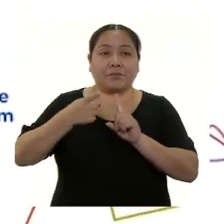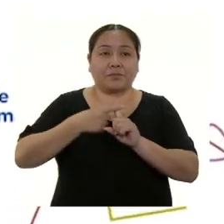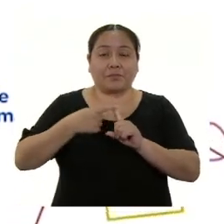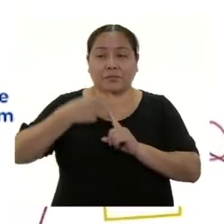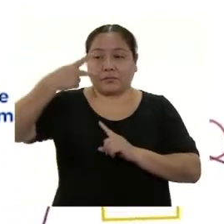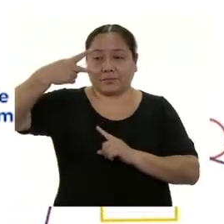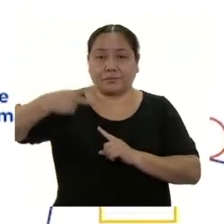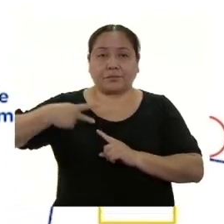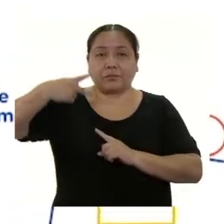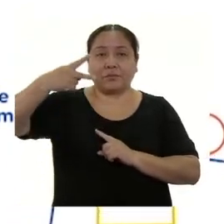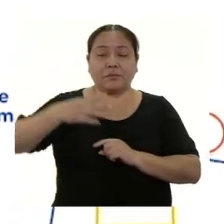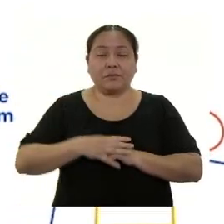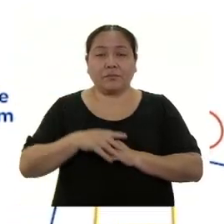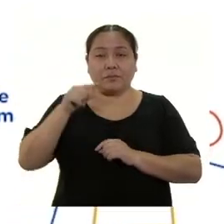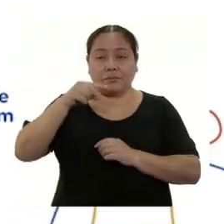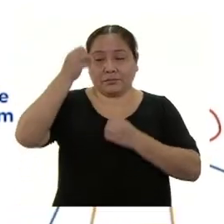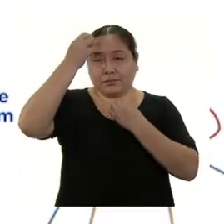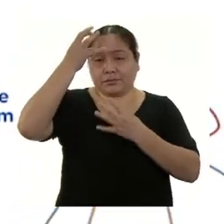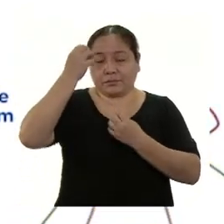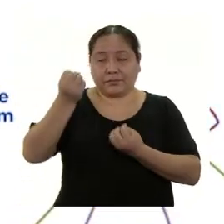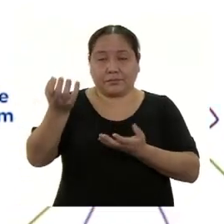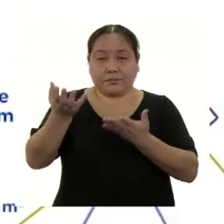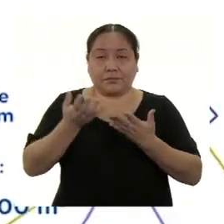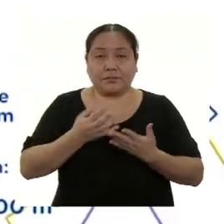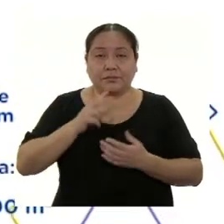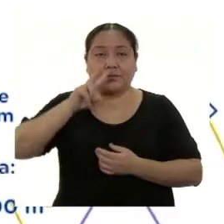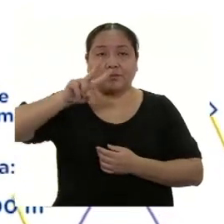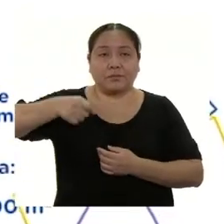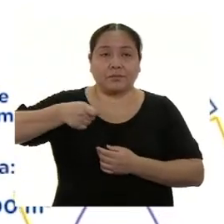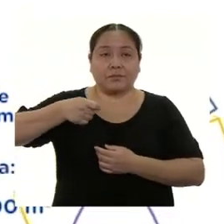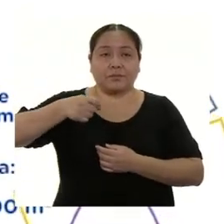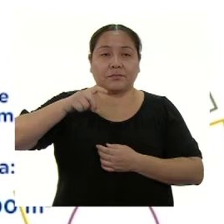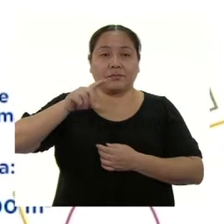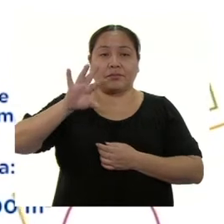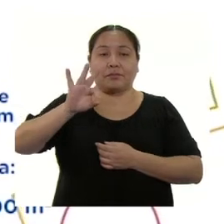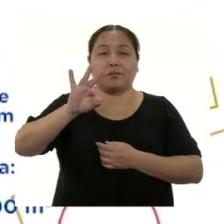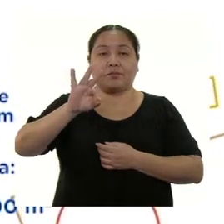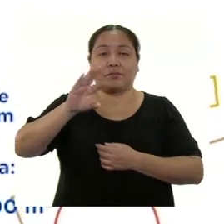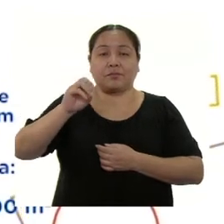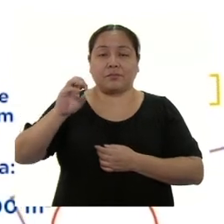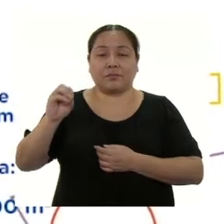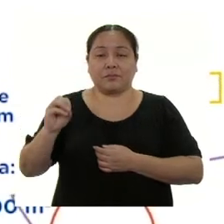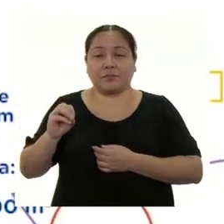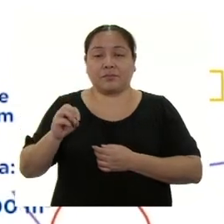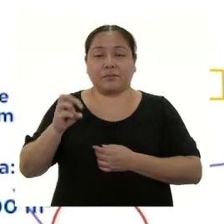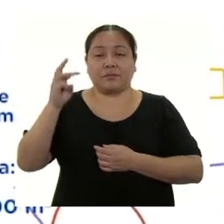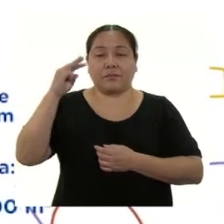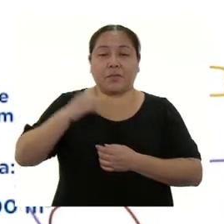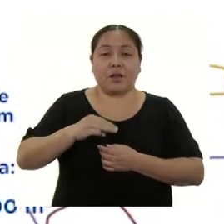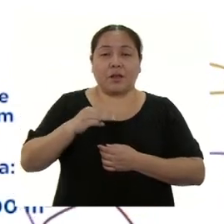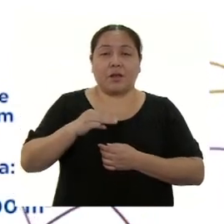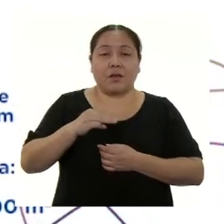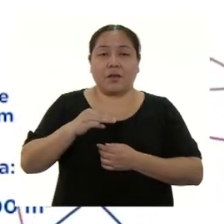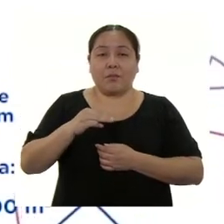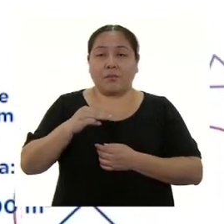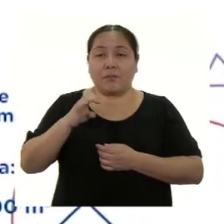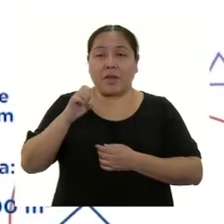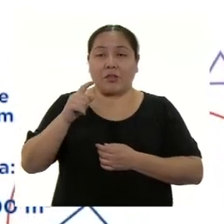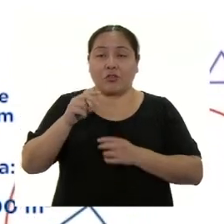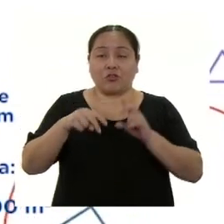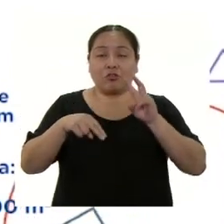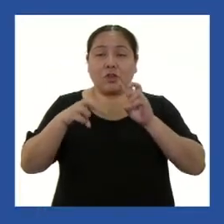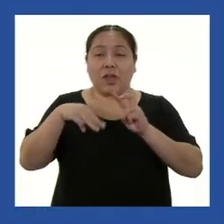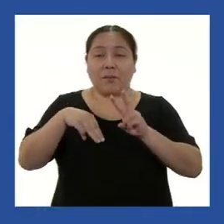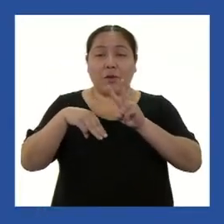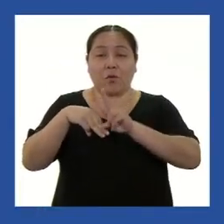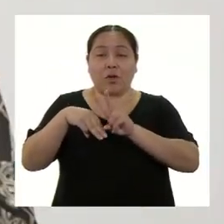estos dos datos, nos da como resultado 2.900 metros cuadrados. Yeremis,